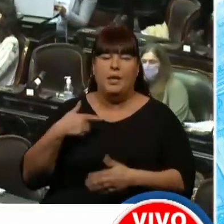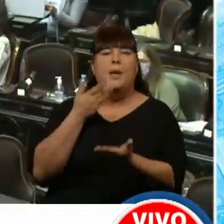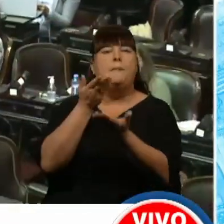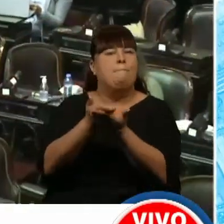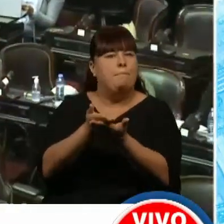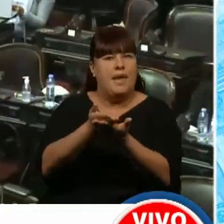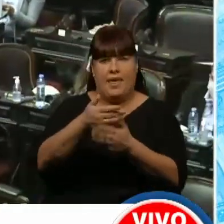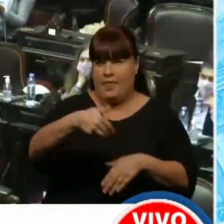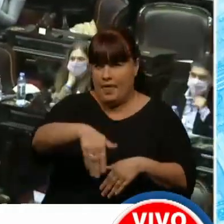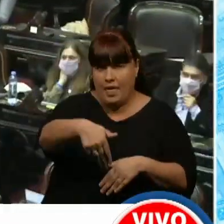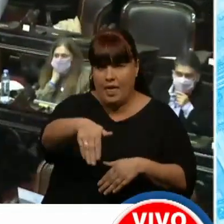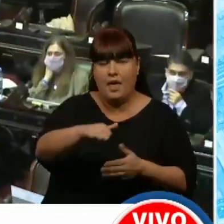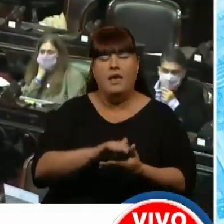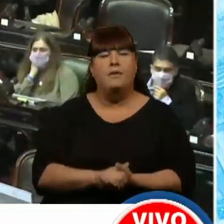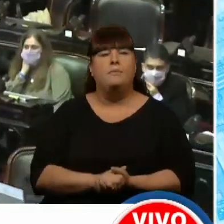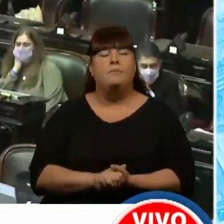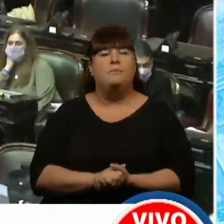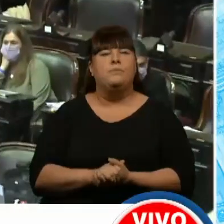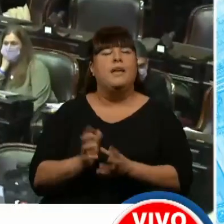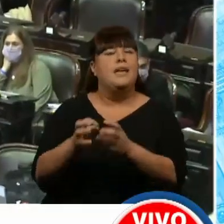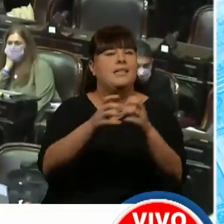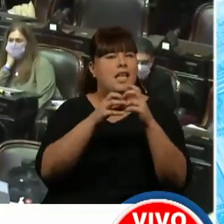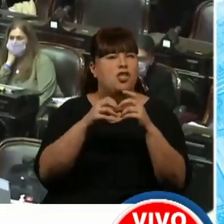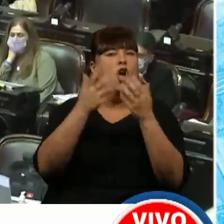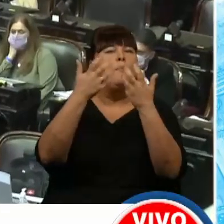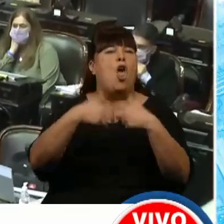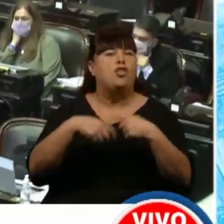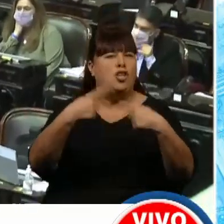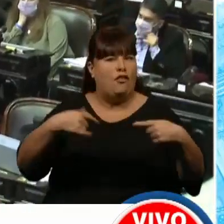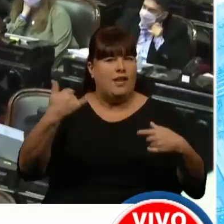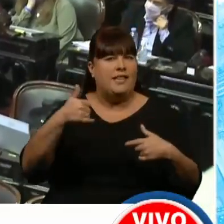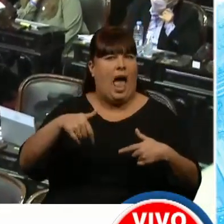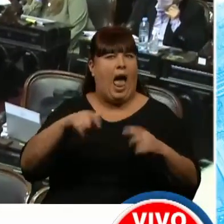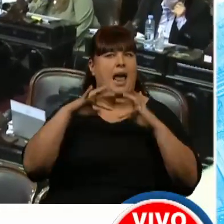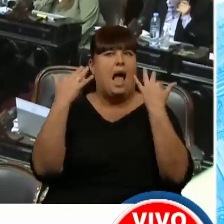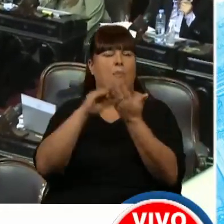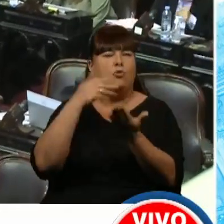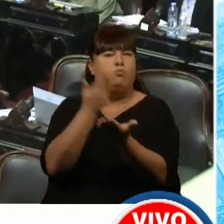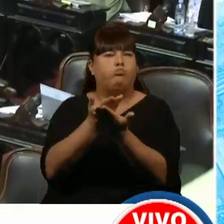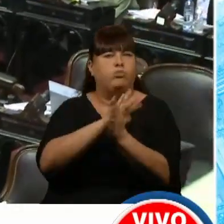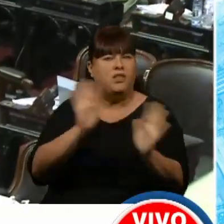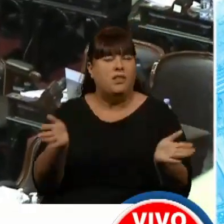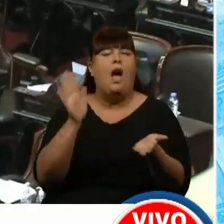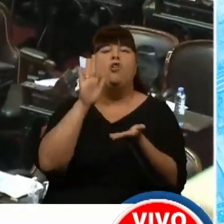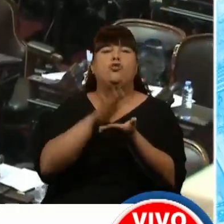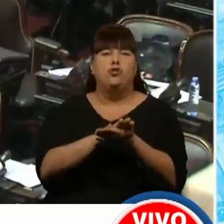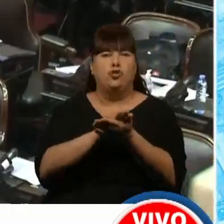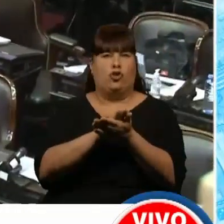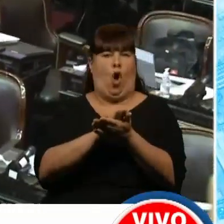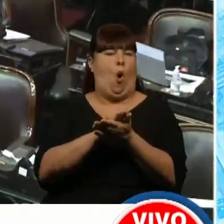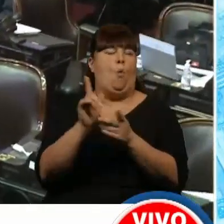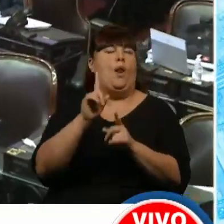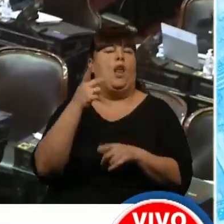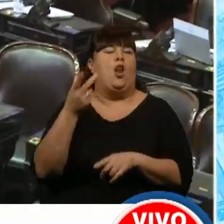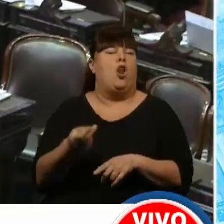pedir en lo inmediato el tratamiento de varios proyectos que hay en esta Cámara que tienen que ver con la